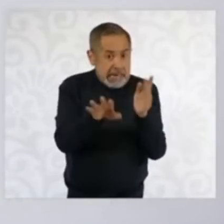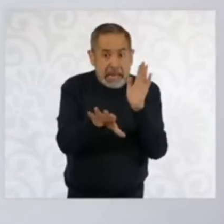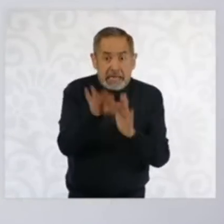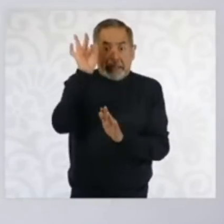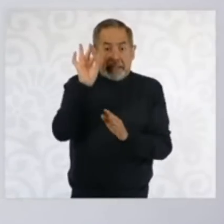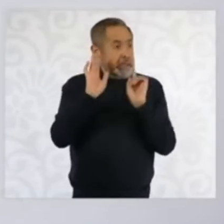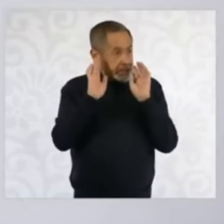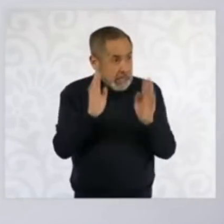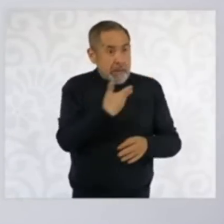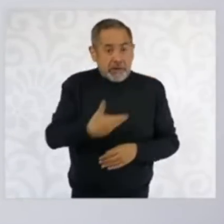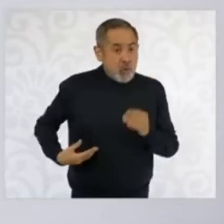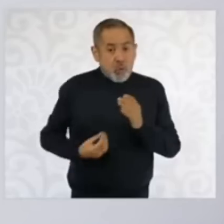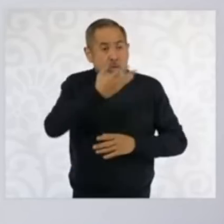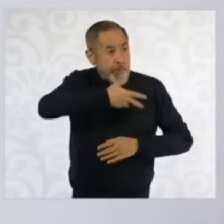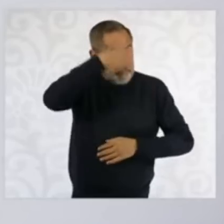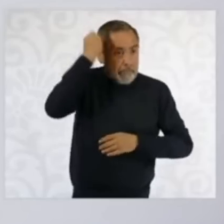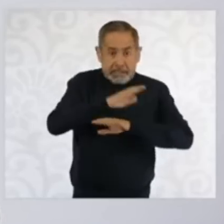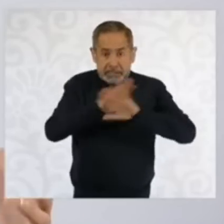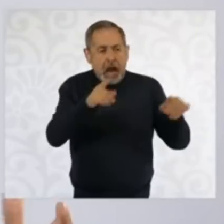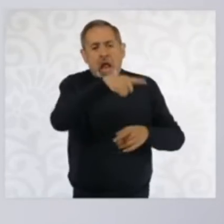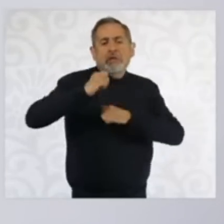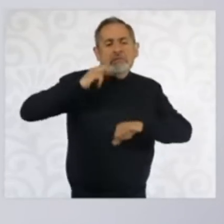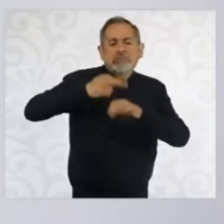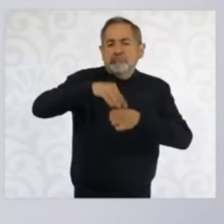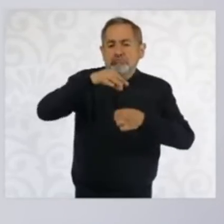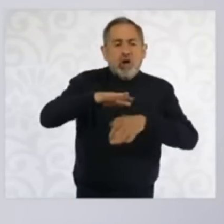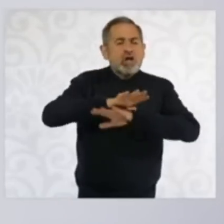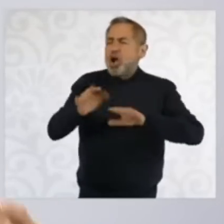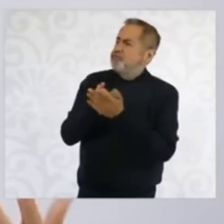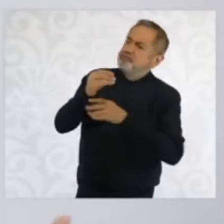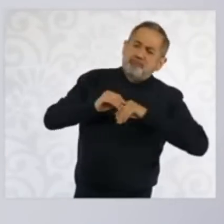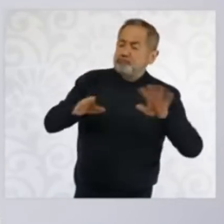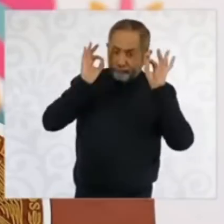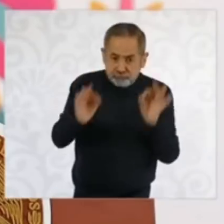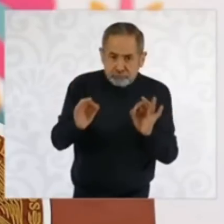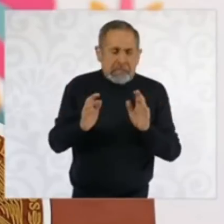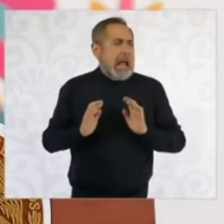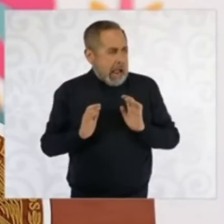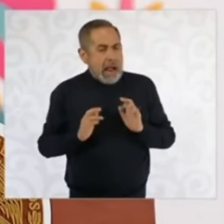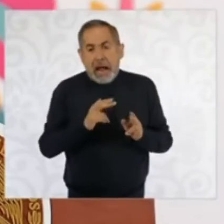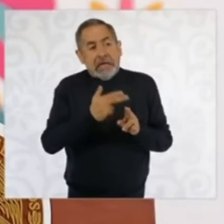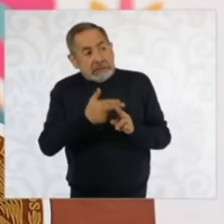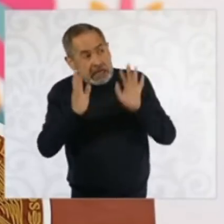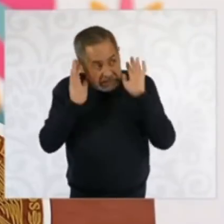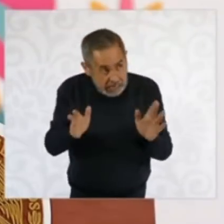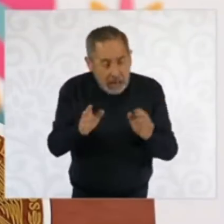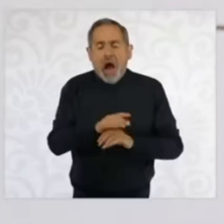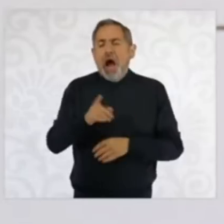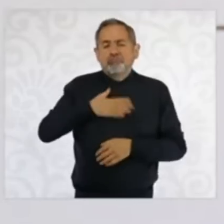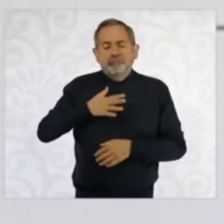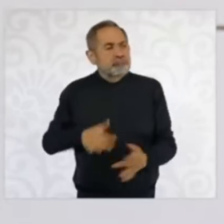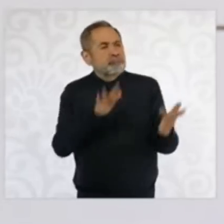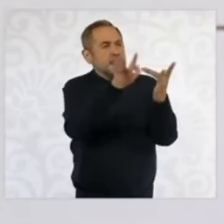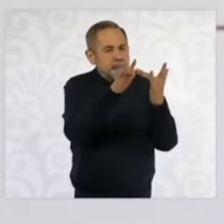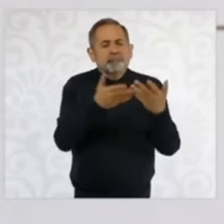ya los órganos electorales hayan tomado su decisión definitiva, en ese momento pues estableceremos la relación y